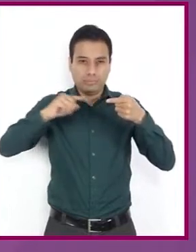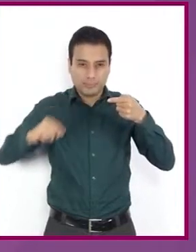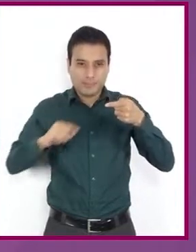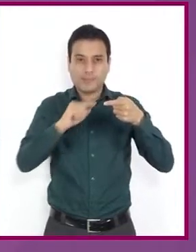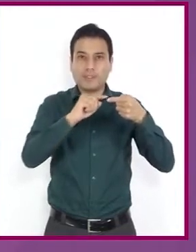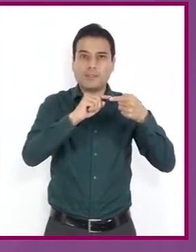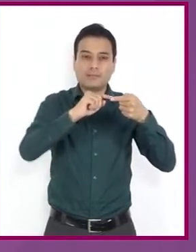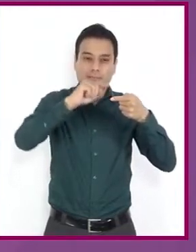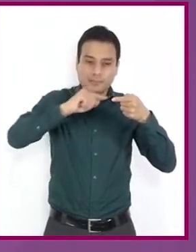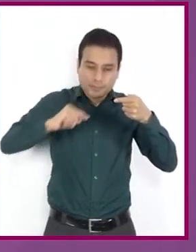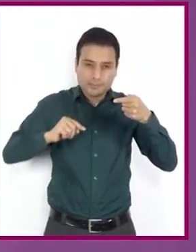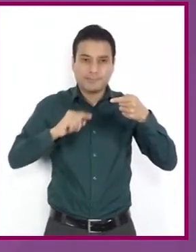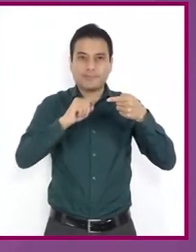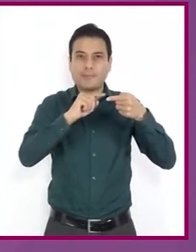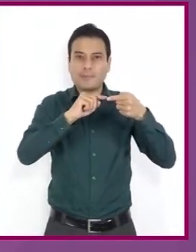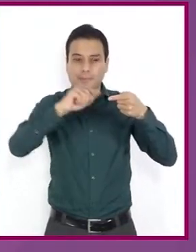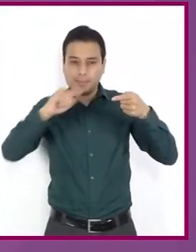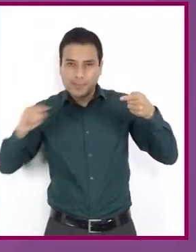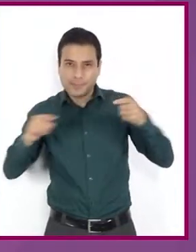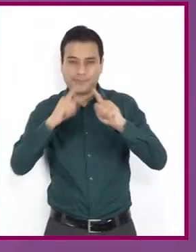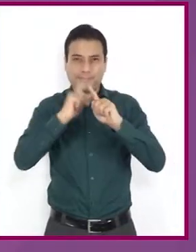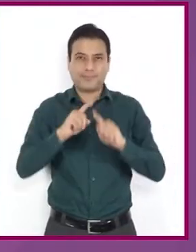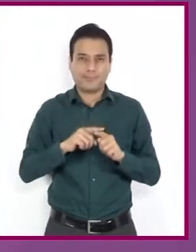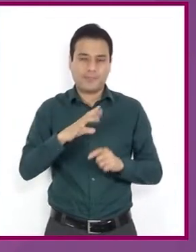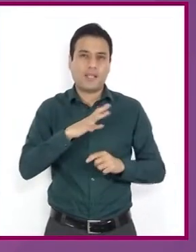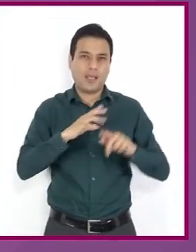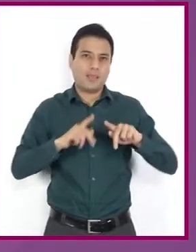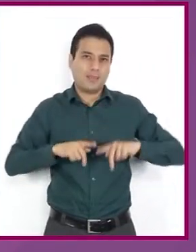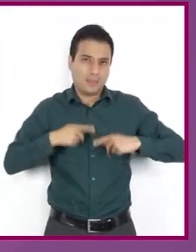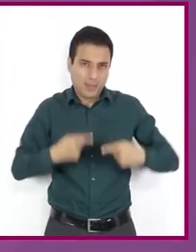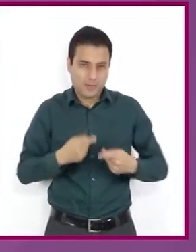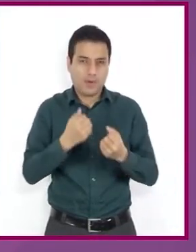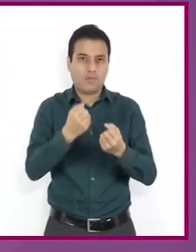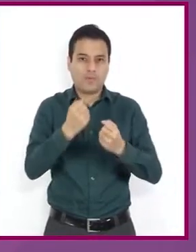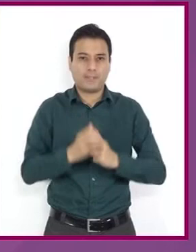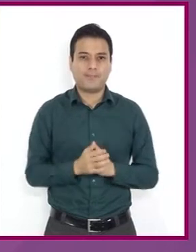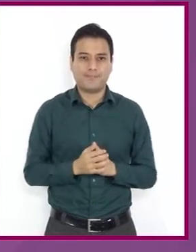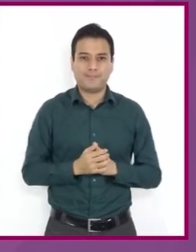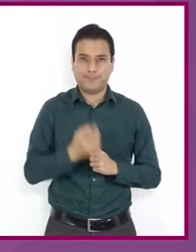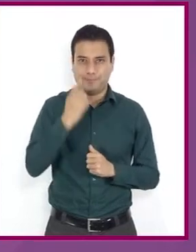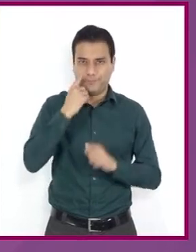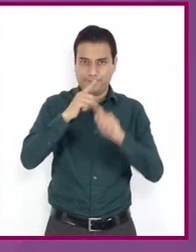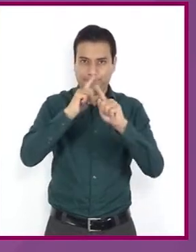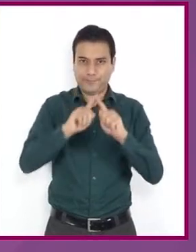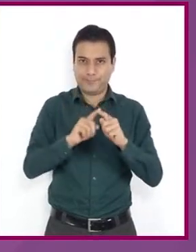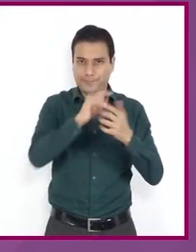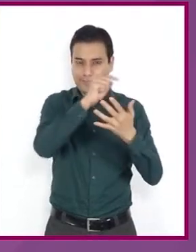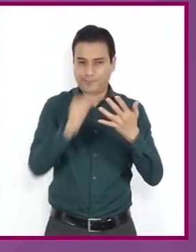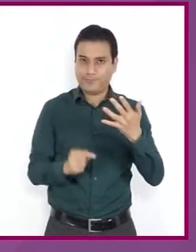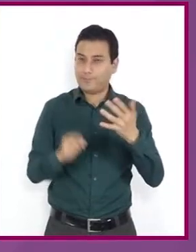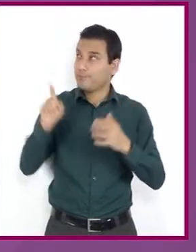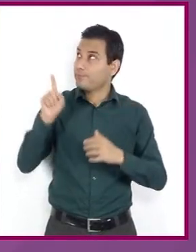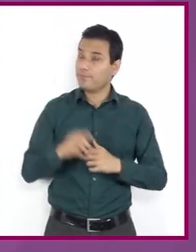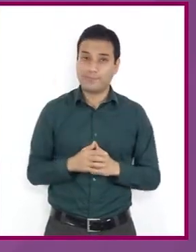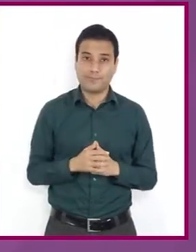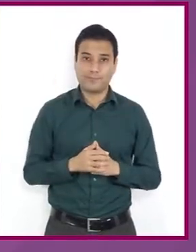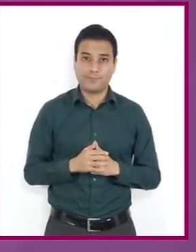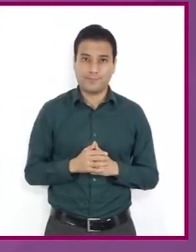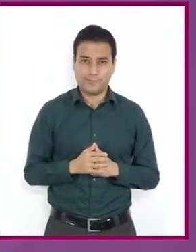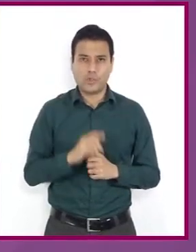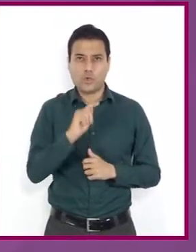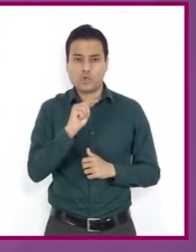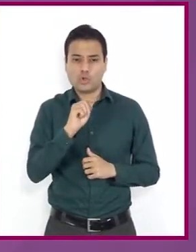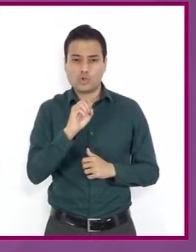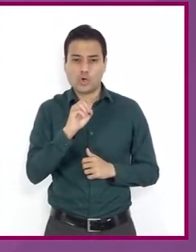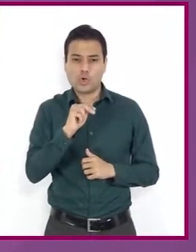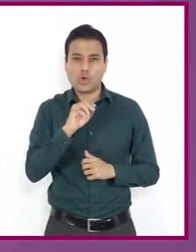ayuda a diferenciar los sonidos fuertes de los débiles. Los tonos se diferencian por sus frecuencias. Un tono será